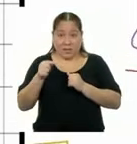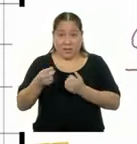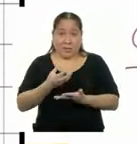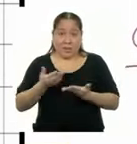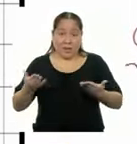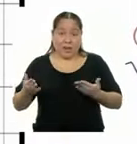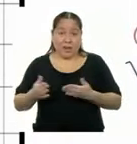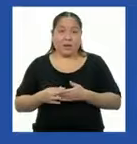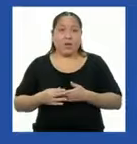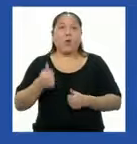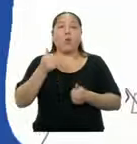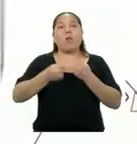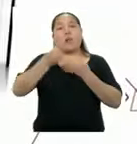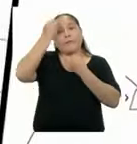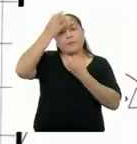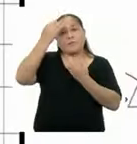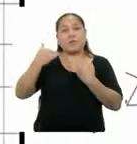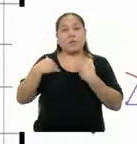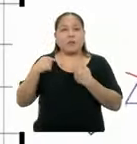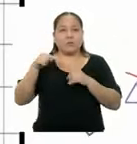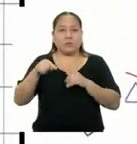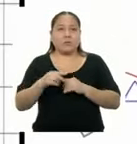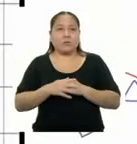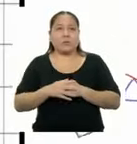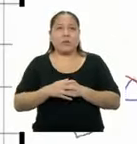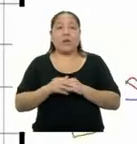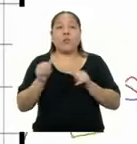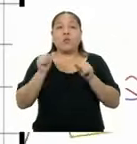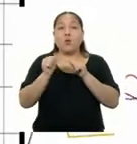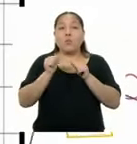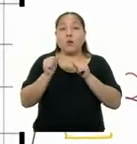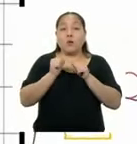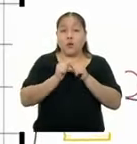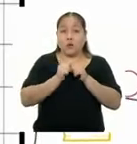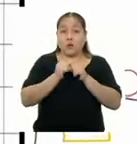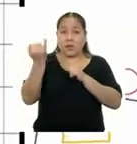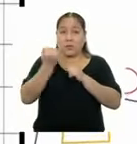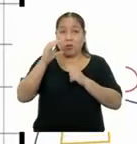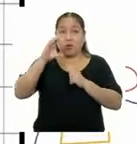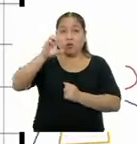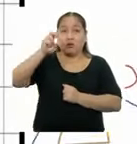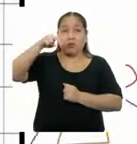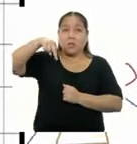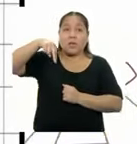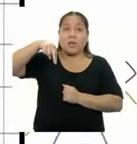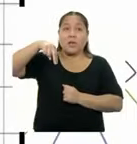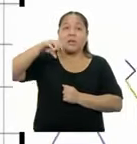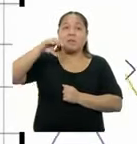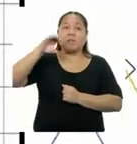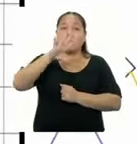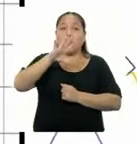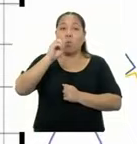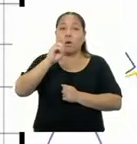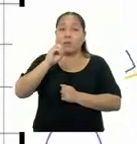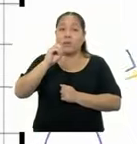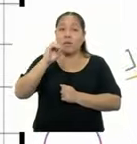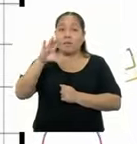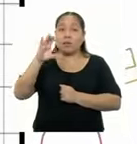para calcularlo son el valor del dibujo, 50 centímetros. El valor en la